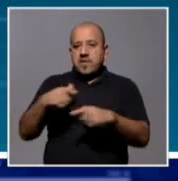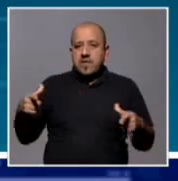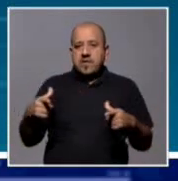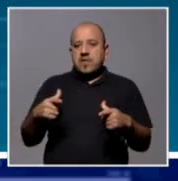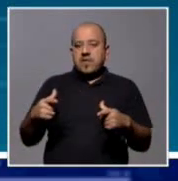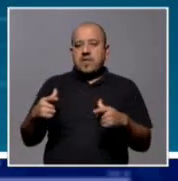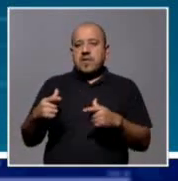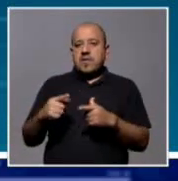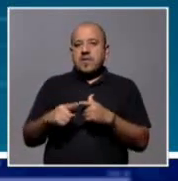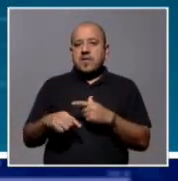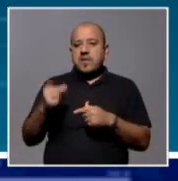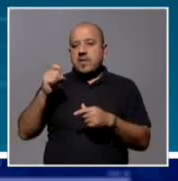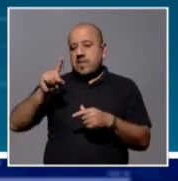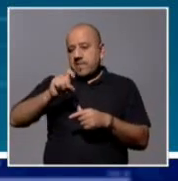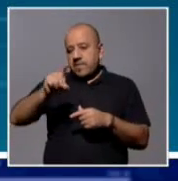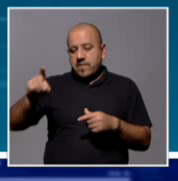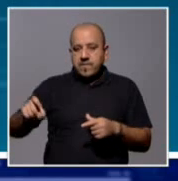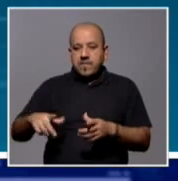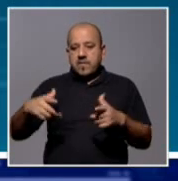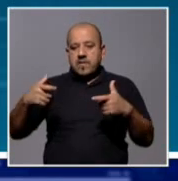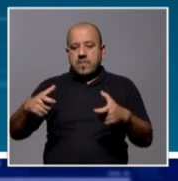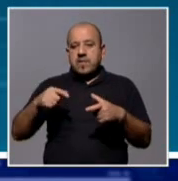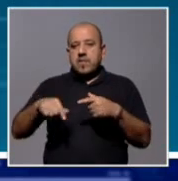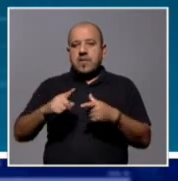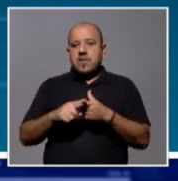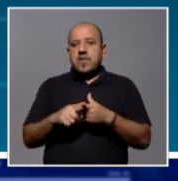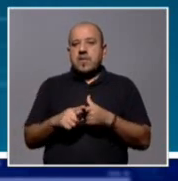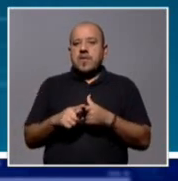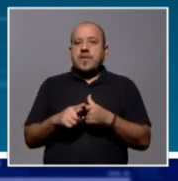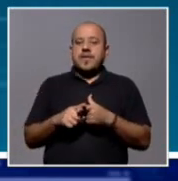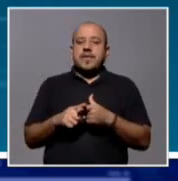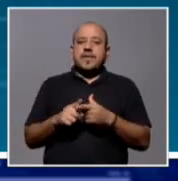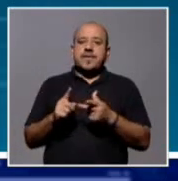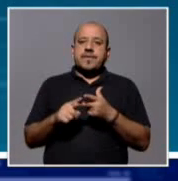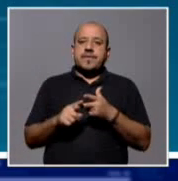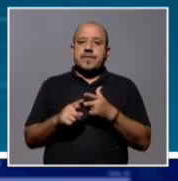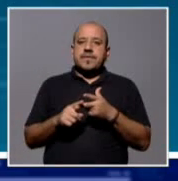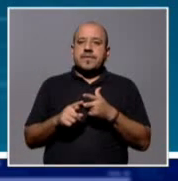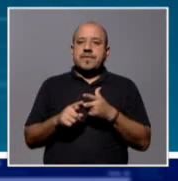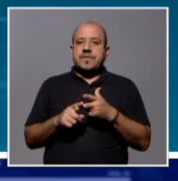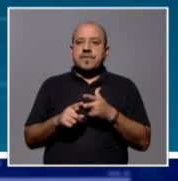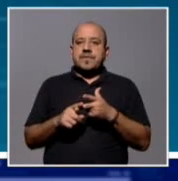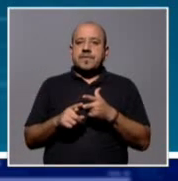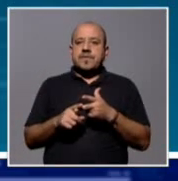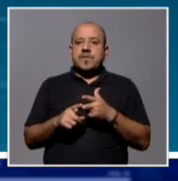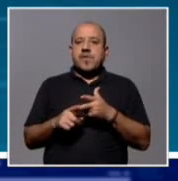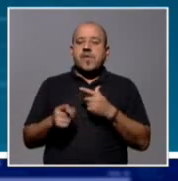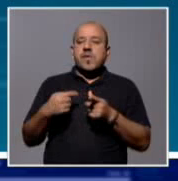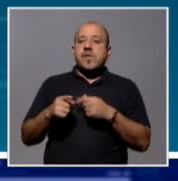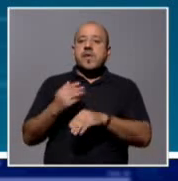spray a la pelota o al equipamiento que lleven. Y obviamente